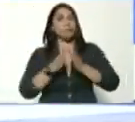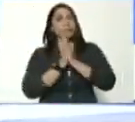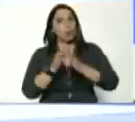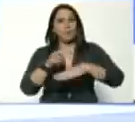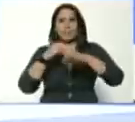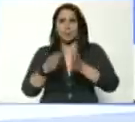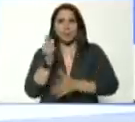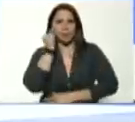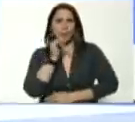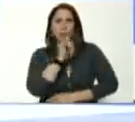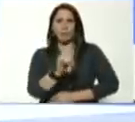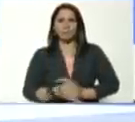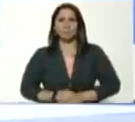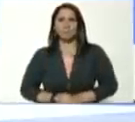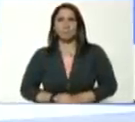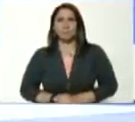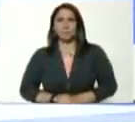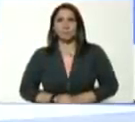ministra.